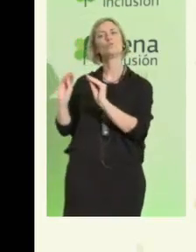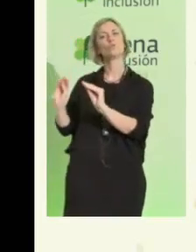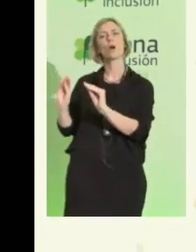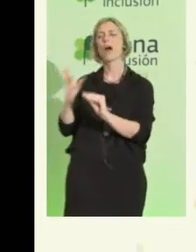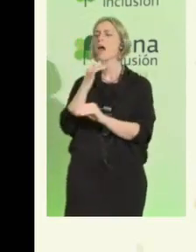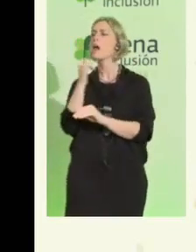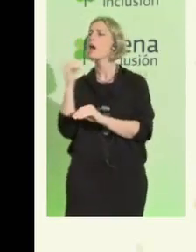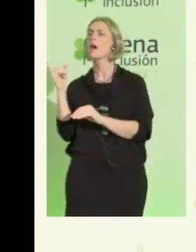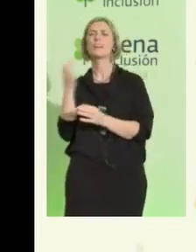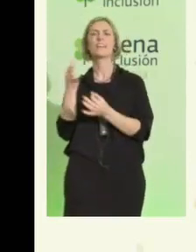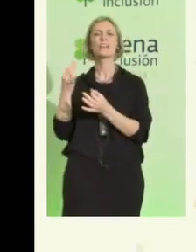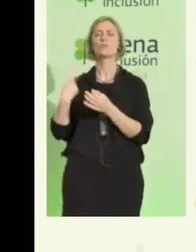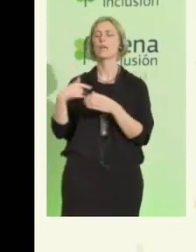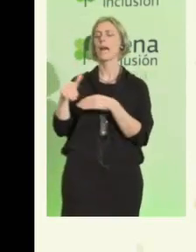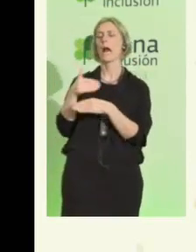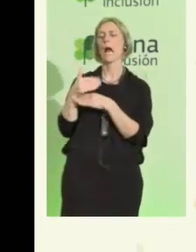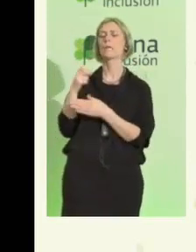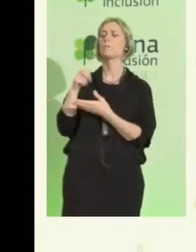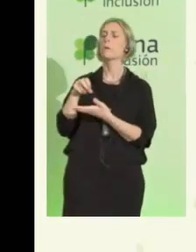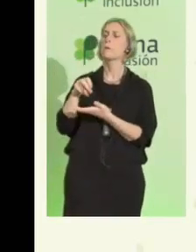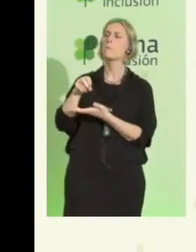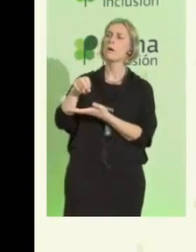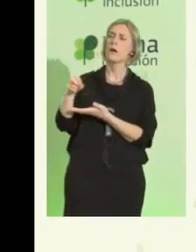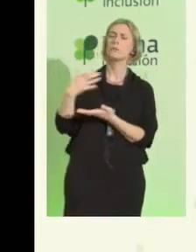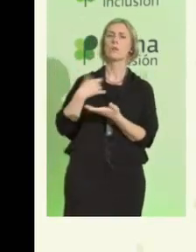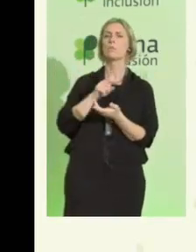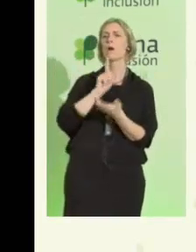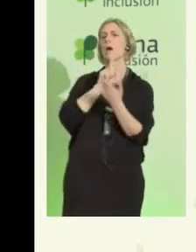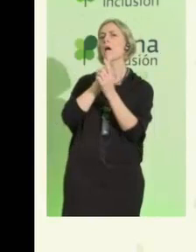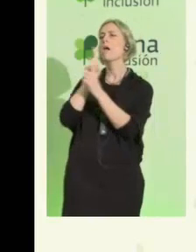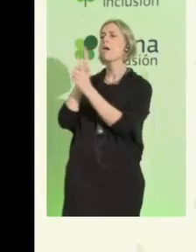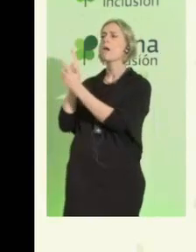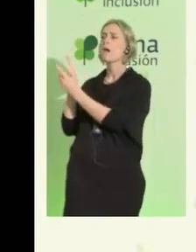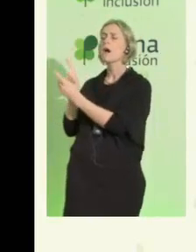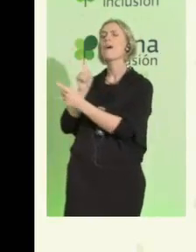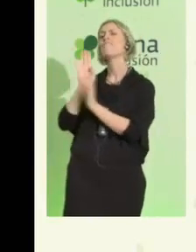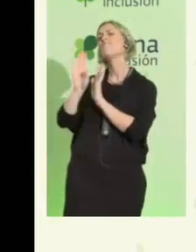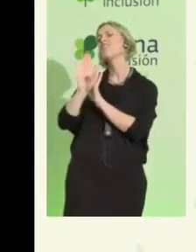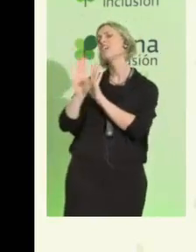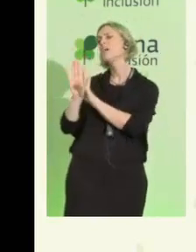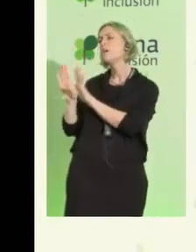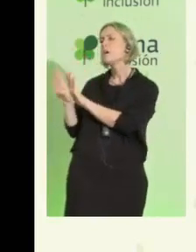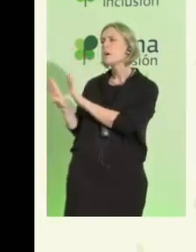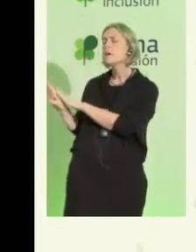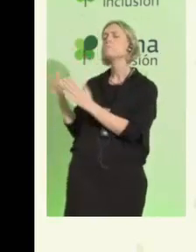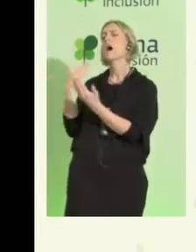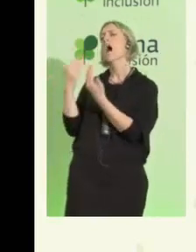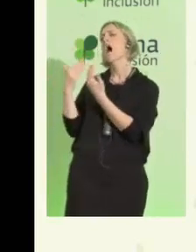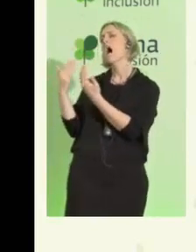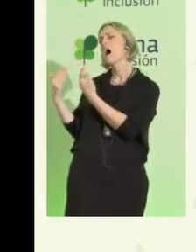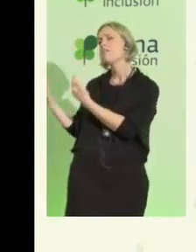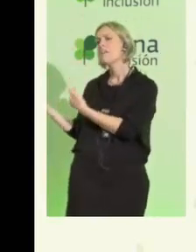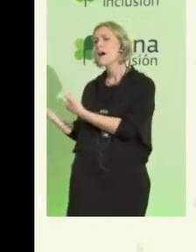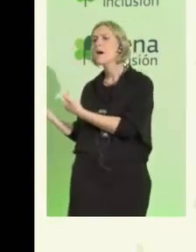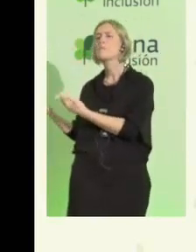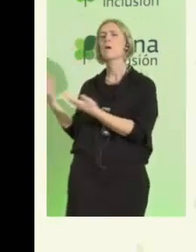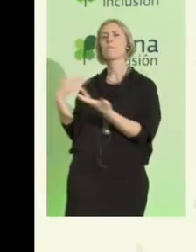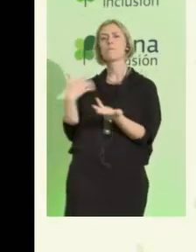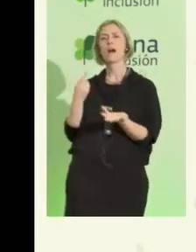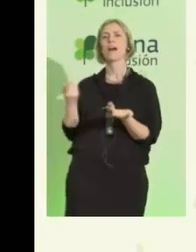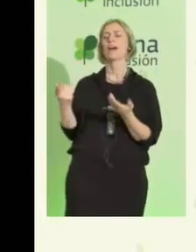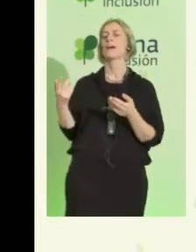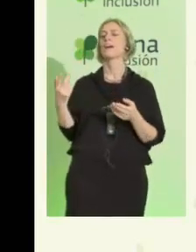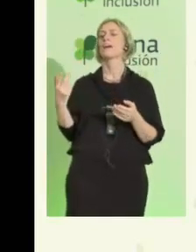Pasamos por las calles, conocimos a los vecinos, hablamos con los que había por allí. Algunos que nunca salen al jardín, les ayudamos a